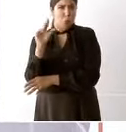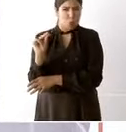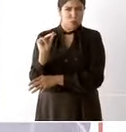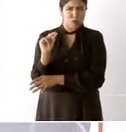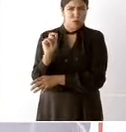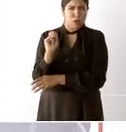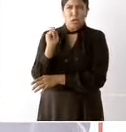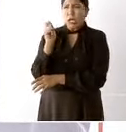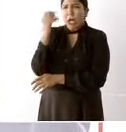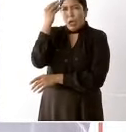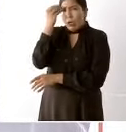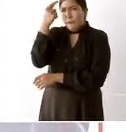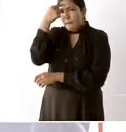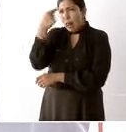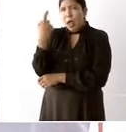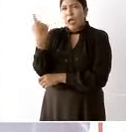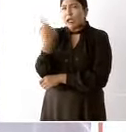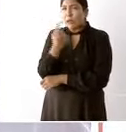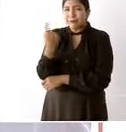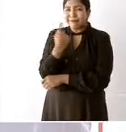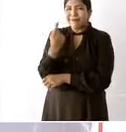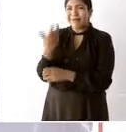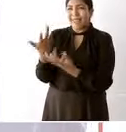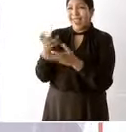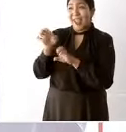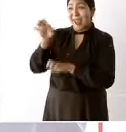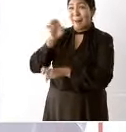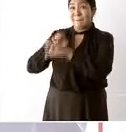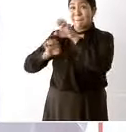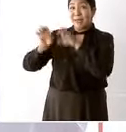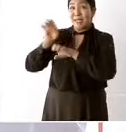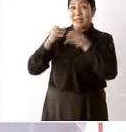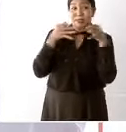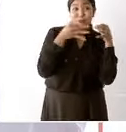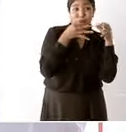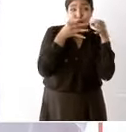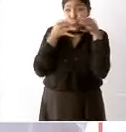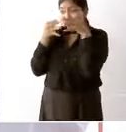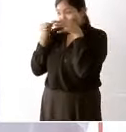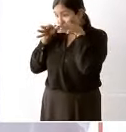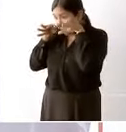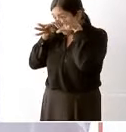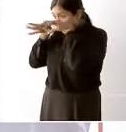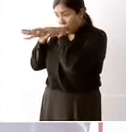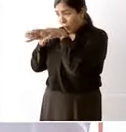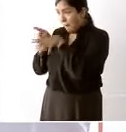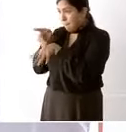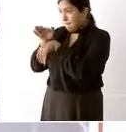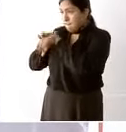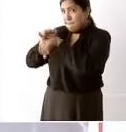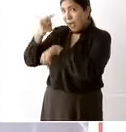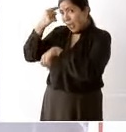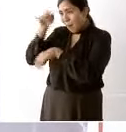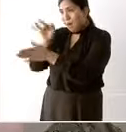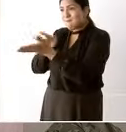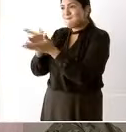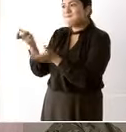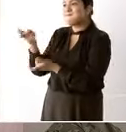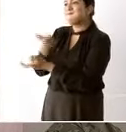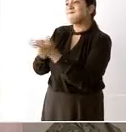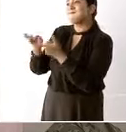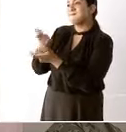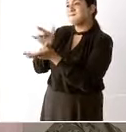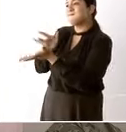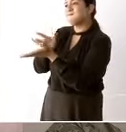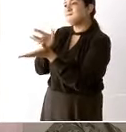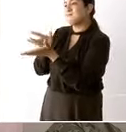los sectores industriales con mayor potencia, con mayor potencial. Señor presidente, el día de hoy contamos con